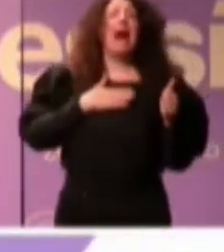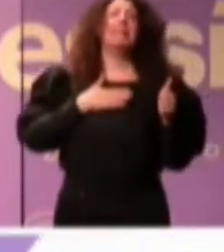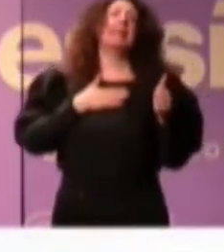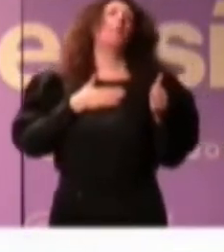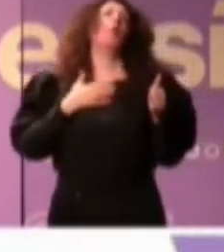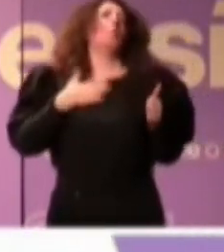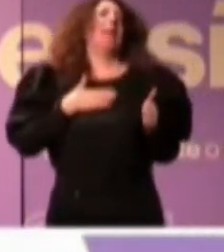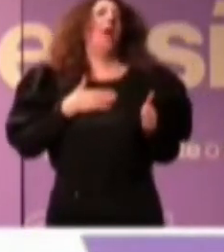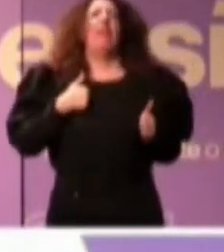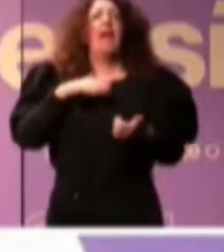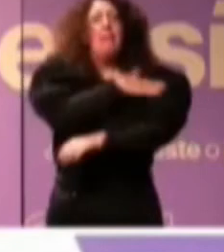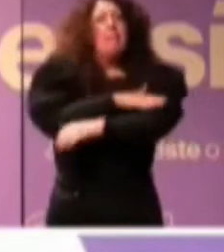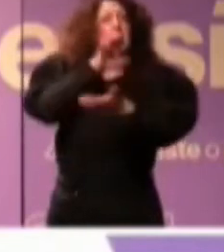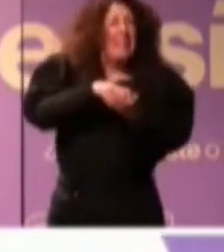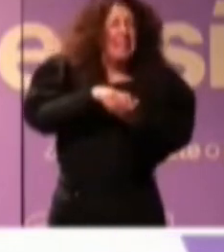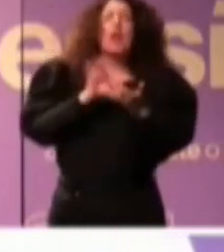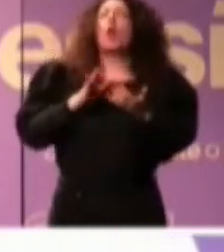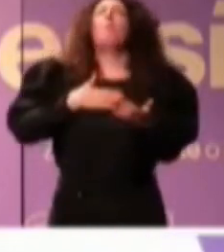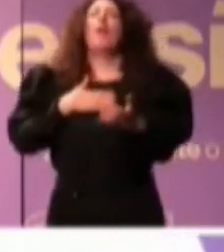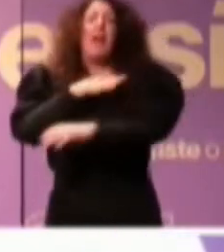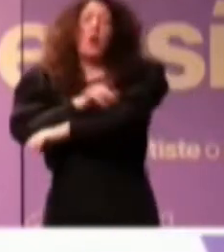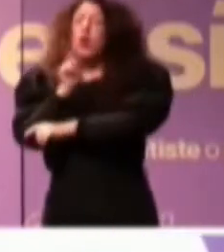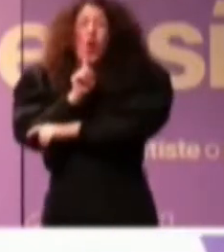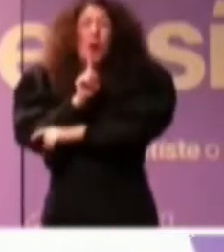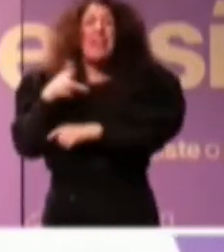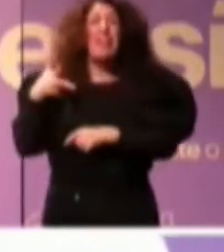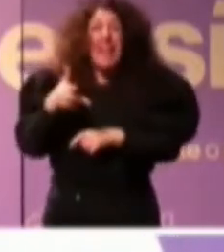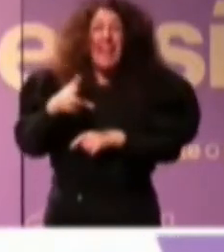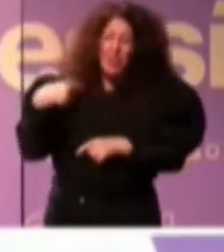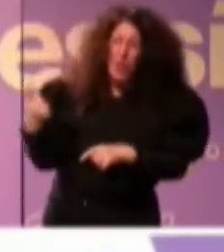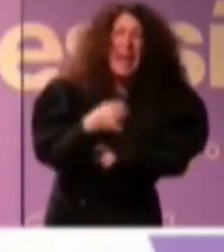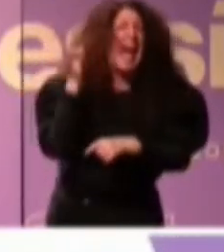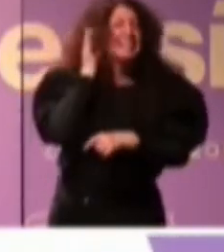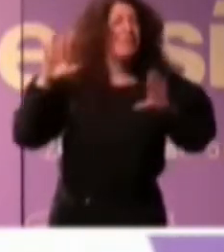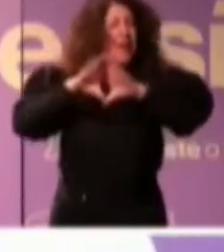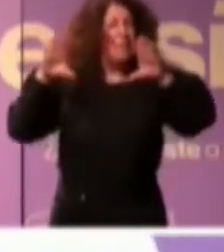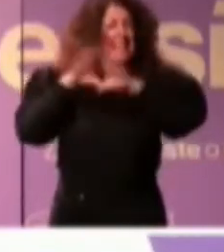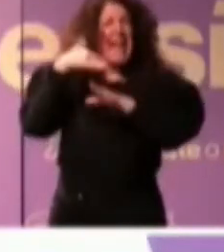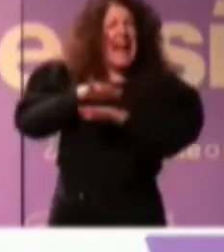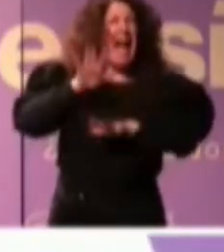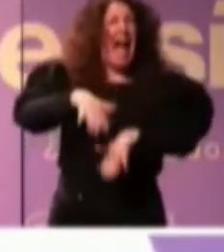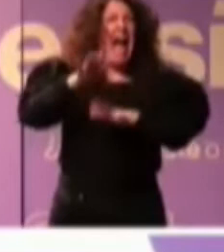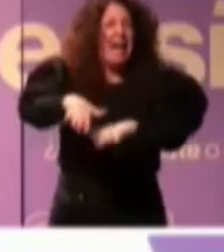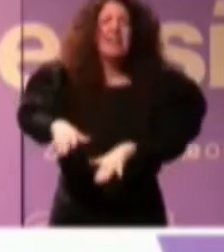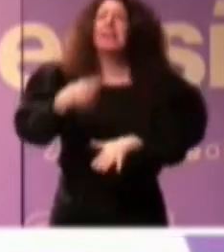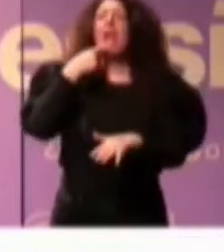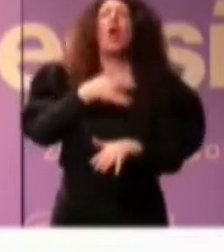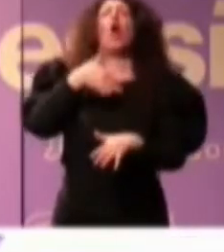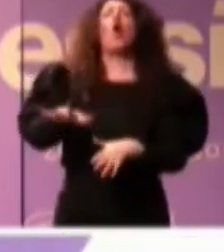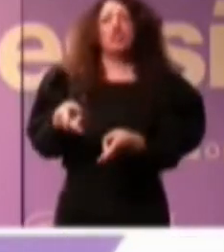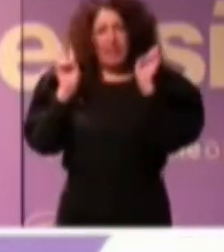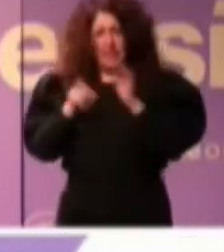nuestro patrimonio como gobierno, es el derecho que han conquistado las feministas en las calles y el consentimiento no se toca.